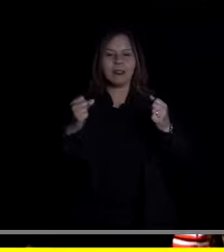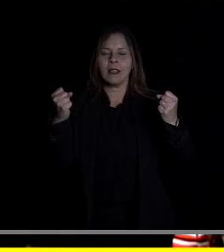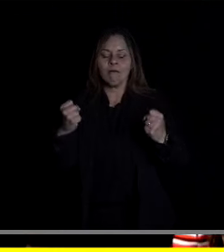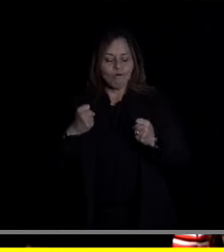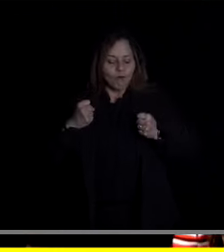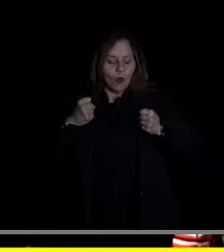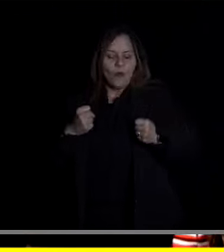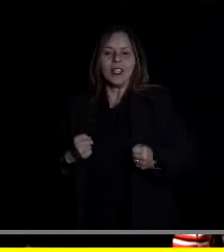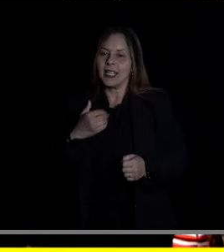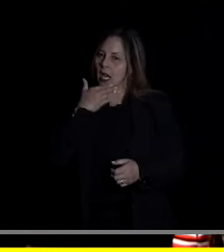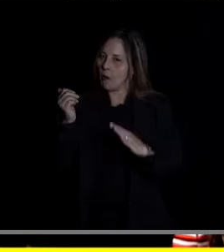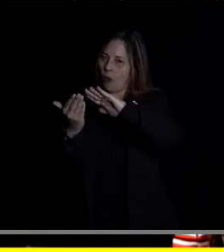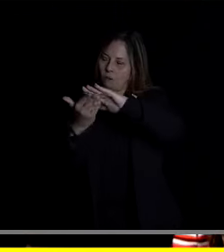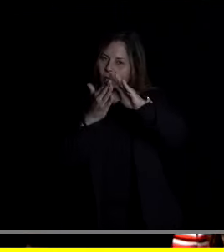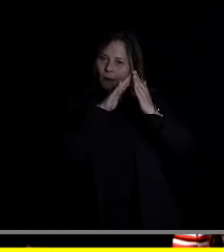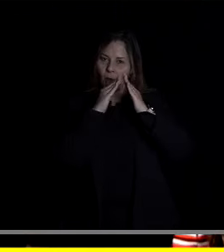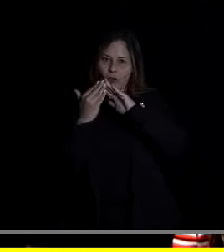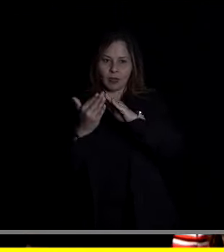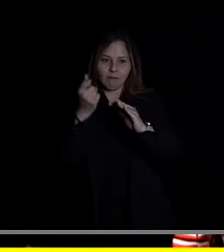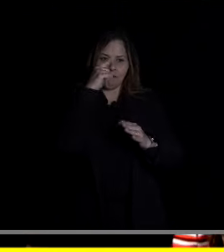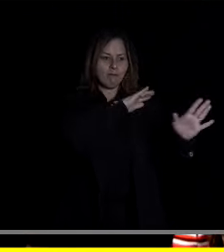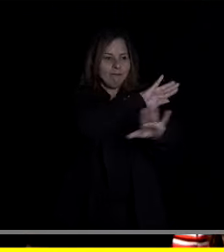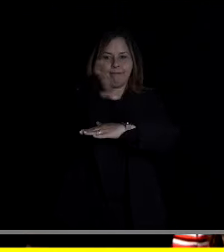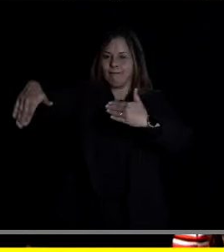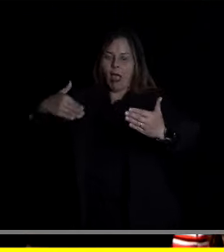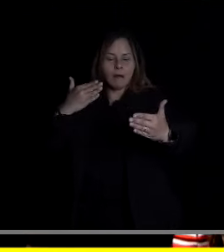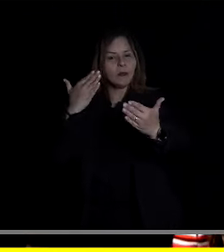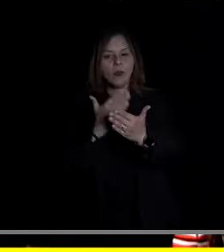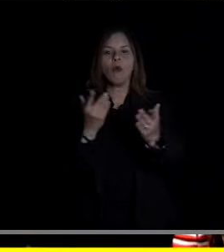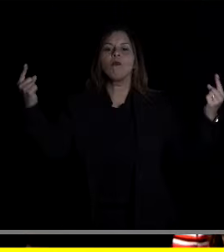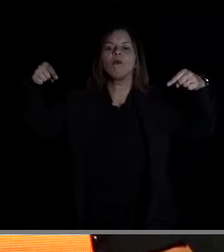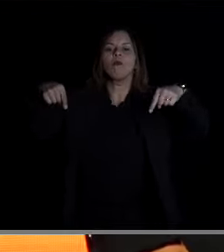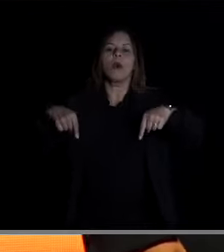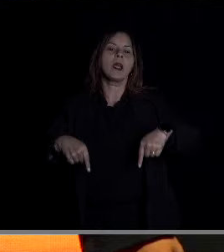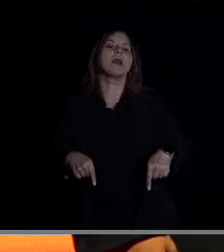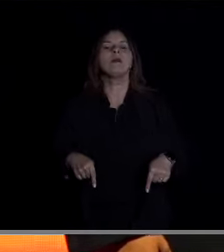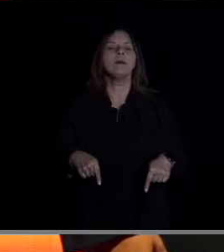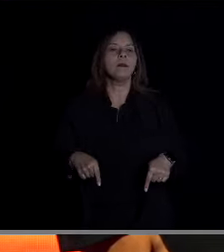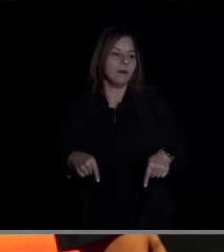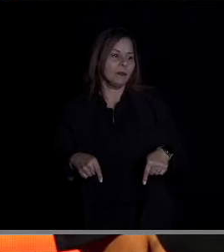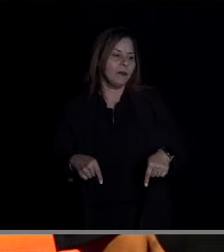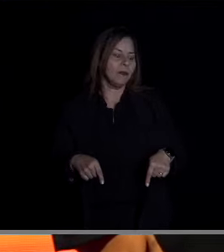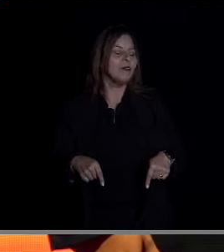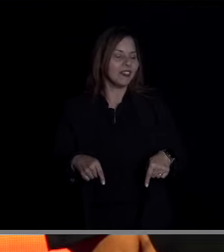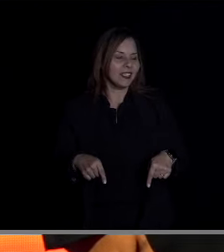que seremos la mejor ciudad para todos y todas. Aquí vamos a